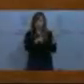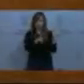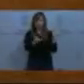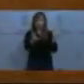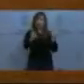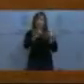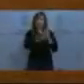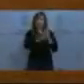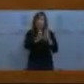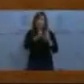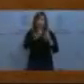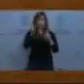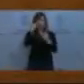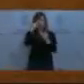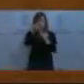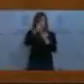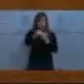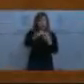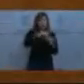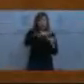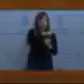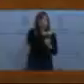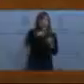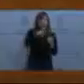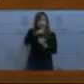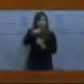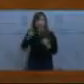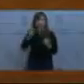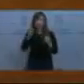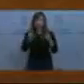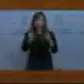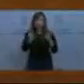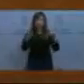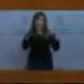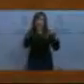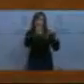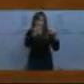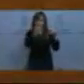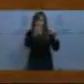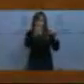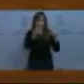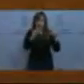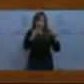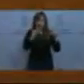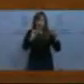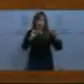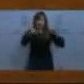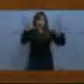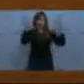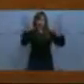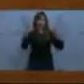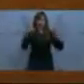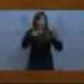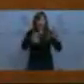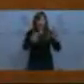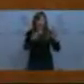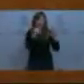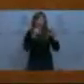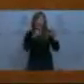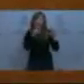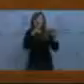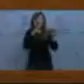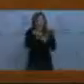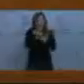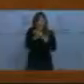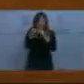ictus año por año que se han ido activando en el occidente. Y en verde son las áreas similares, no Avilés,